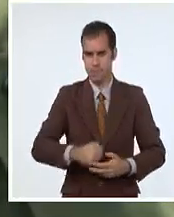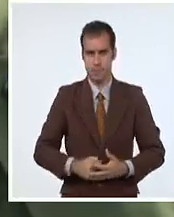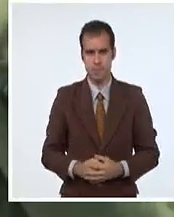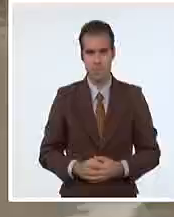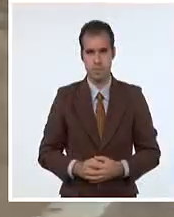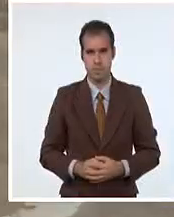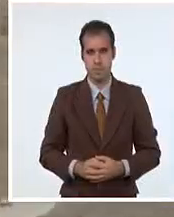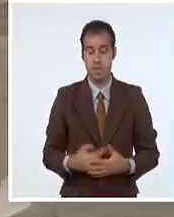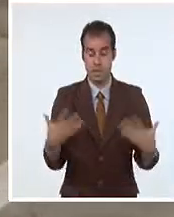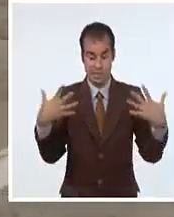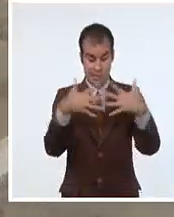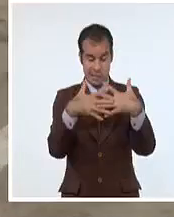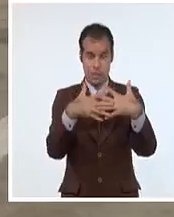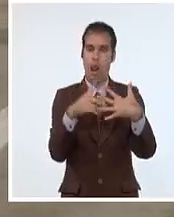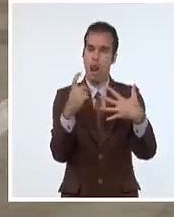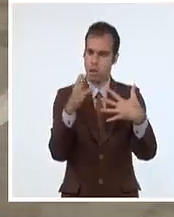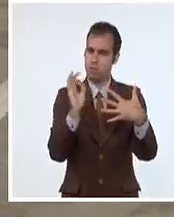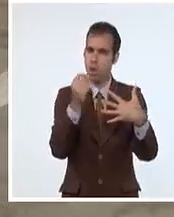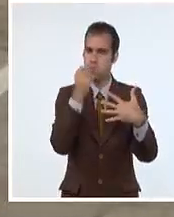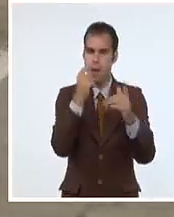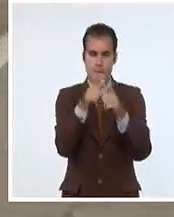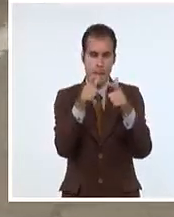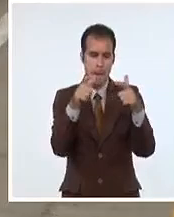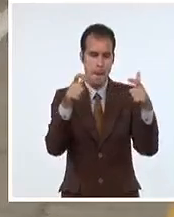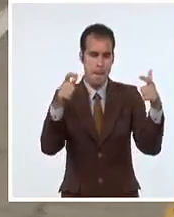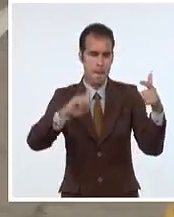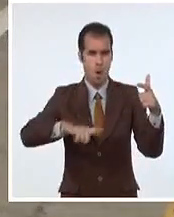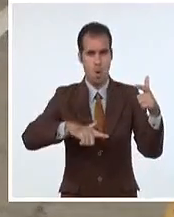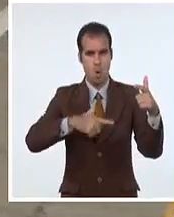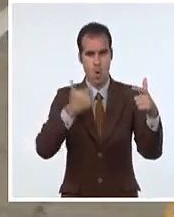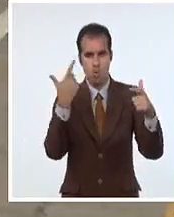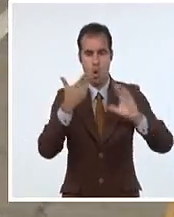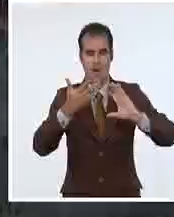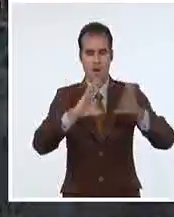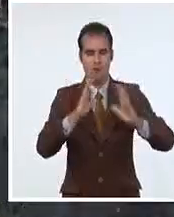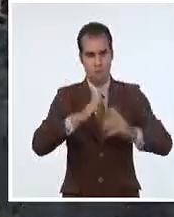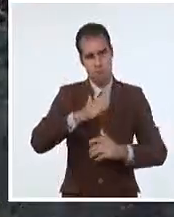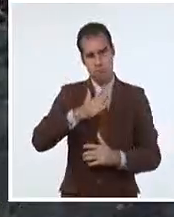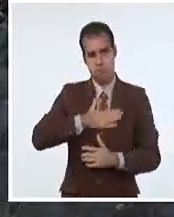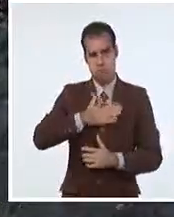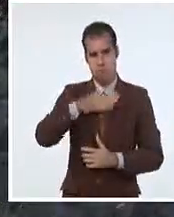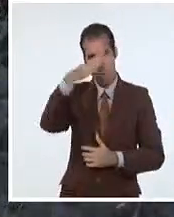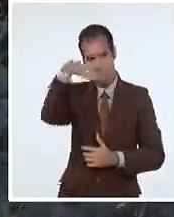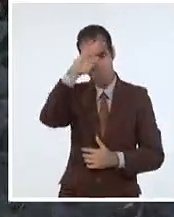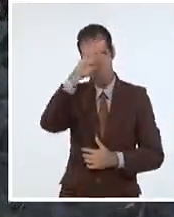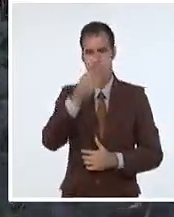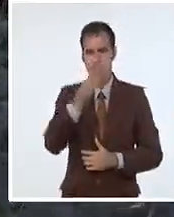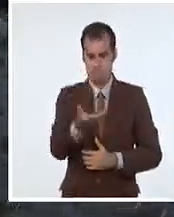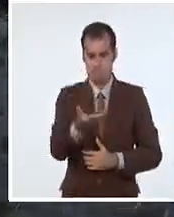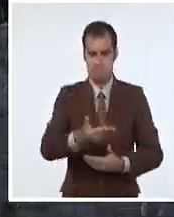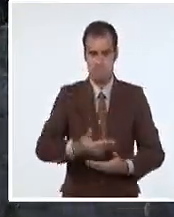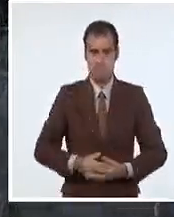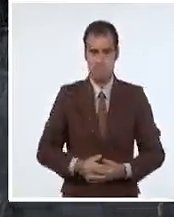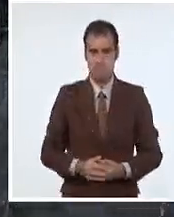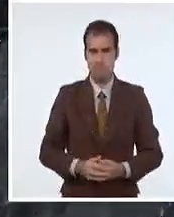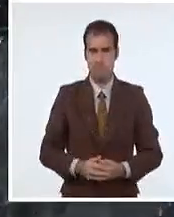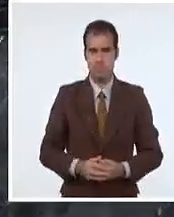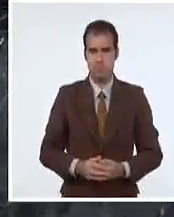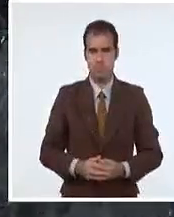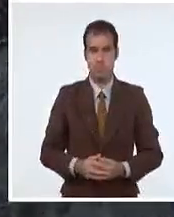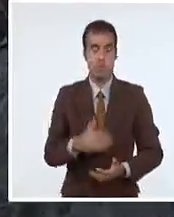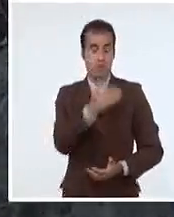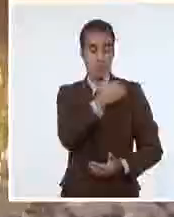vínculo necesario para extender la cultura espada y escudo de la nación. Las tropas especiales de la